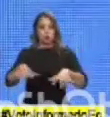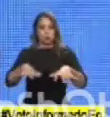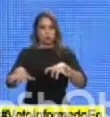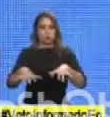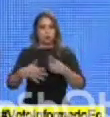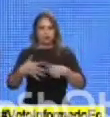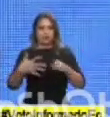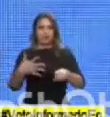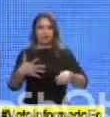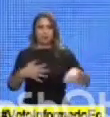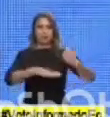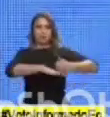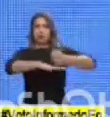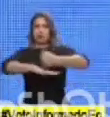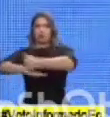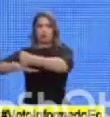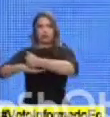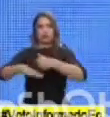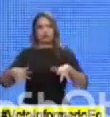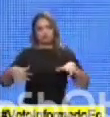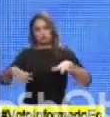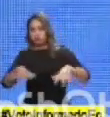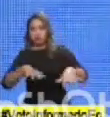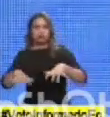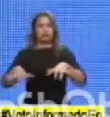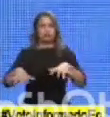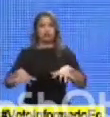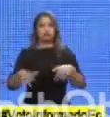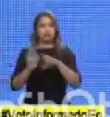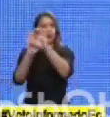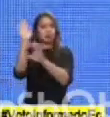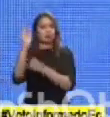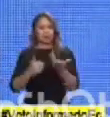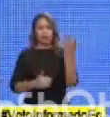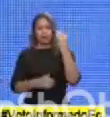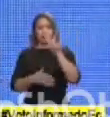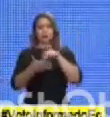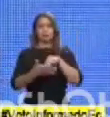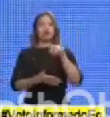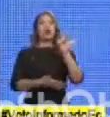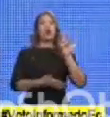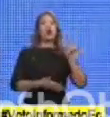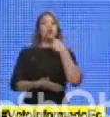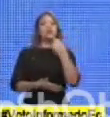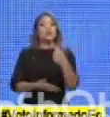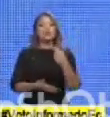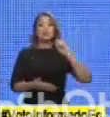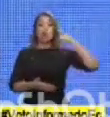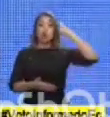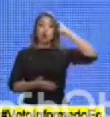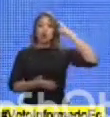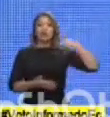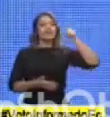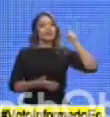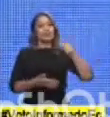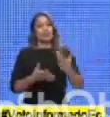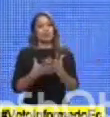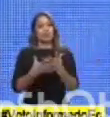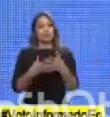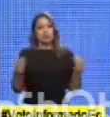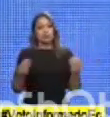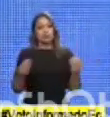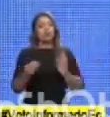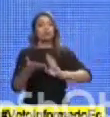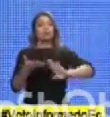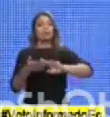autoridades ya la constitución del 2008 lo establecía que había que desaparecer a las gobernaciones para que se a la perdón